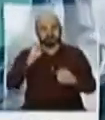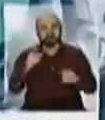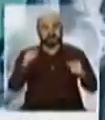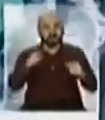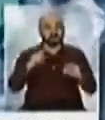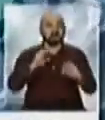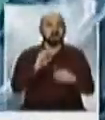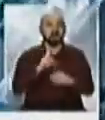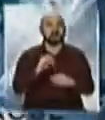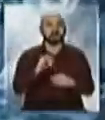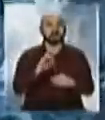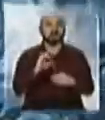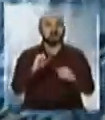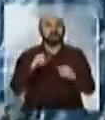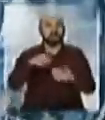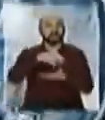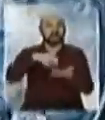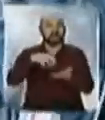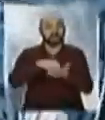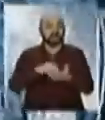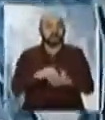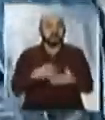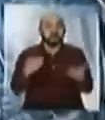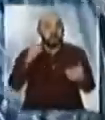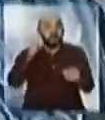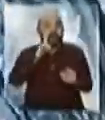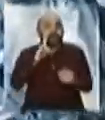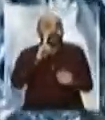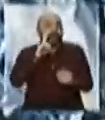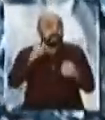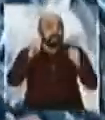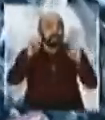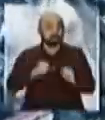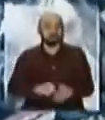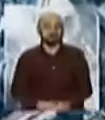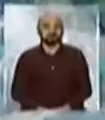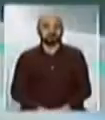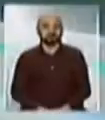Lisboa, buscando el primer semifinalista.